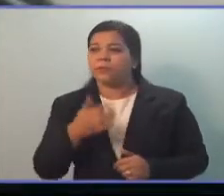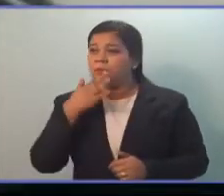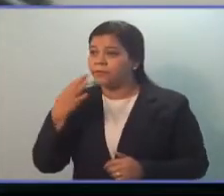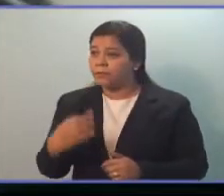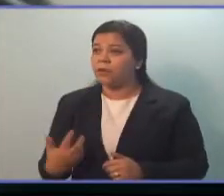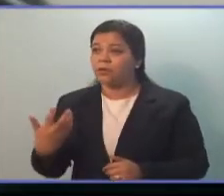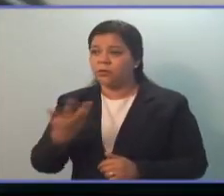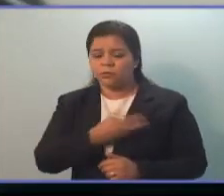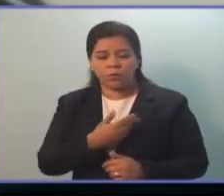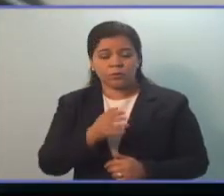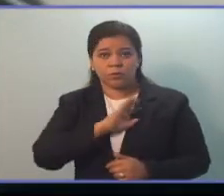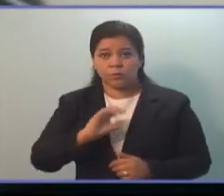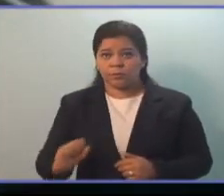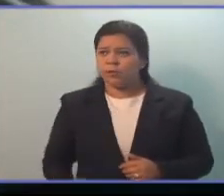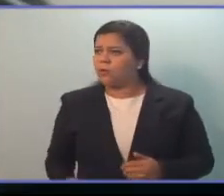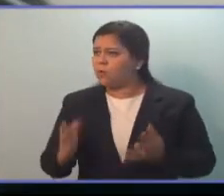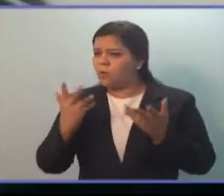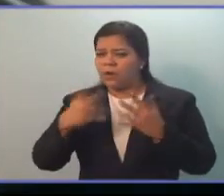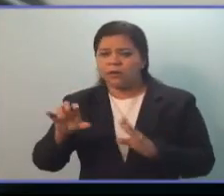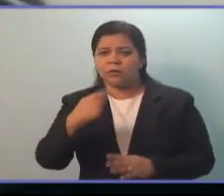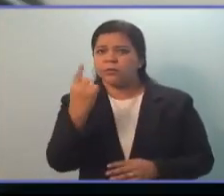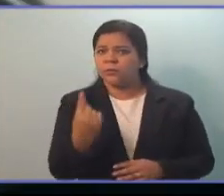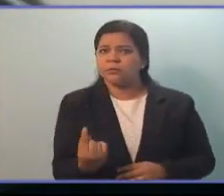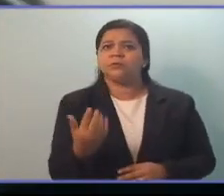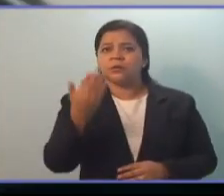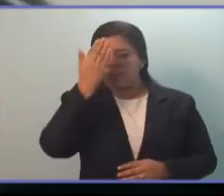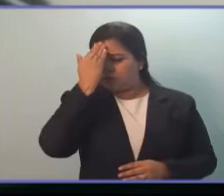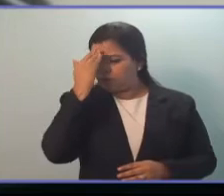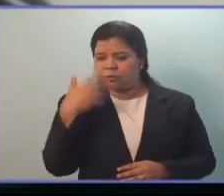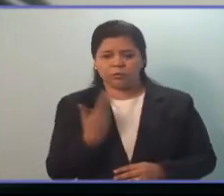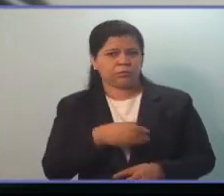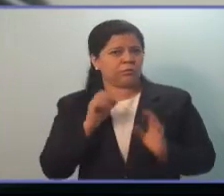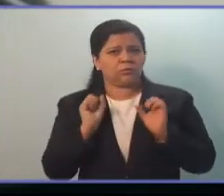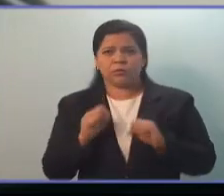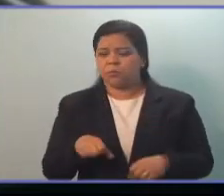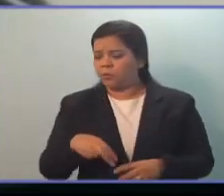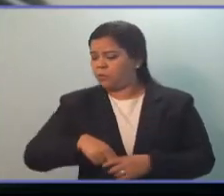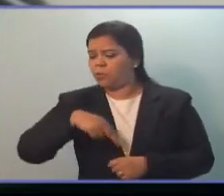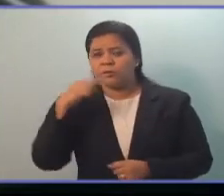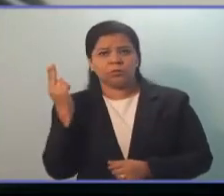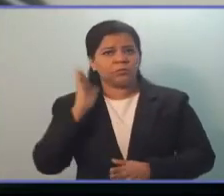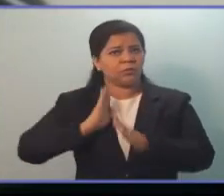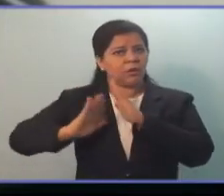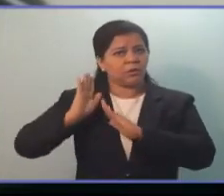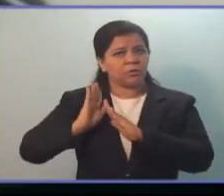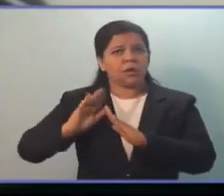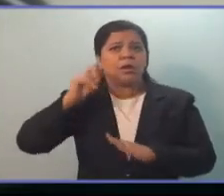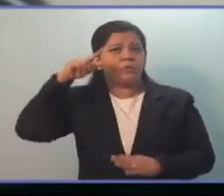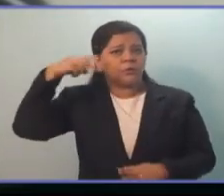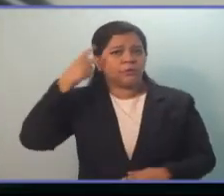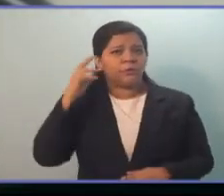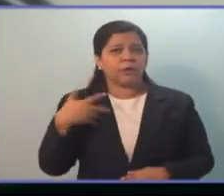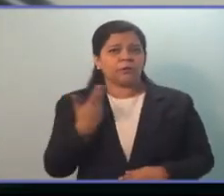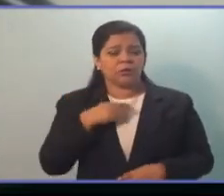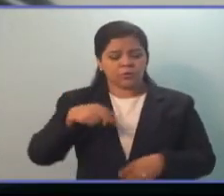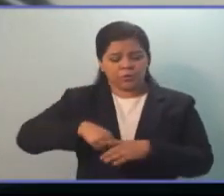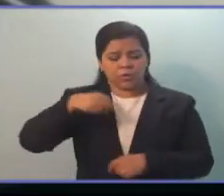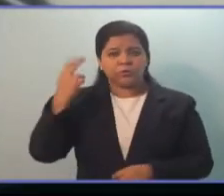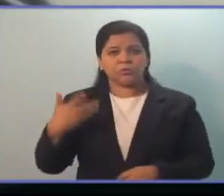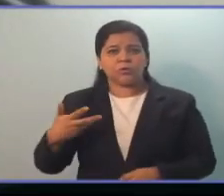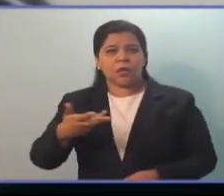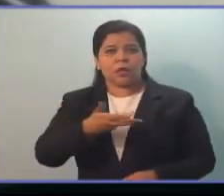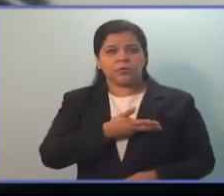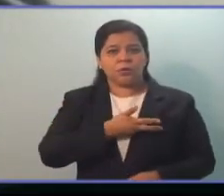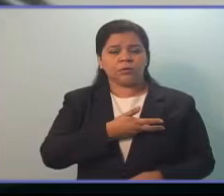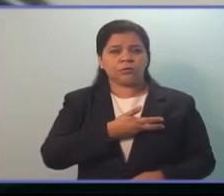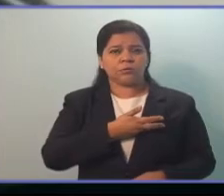salvadoreños o cualquier otra persona, sabemos que no podemos renunciar a la historia, de lo contrario estaríamos renunciando a las raíces que